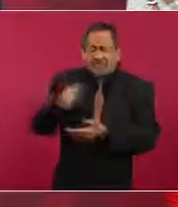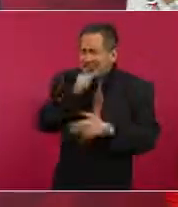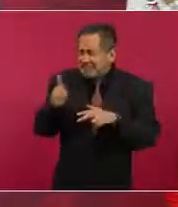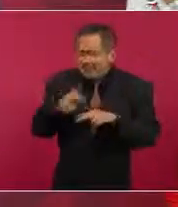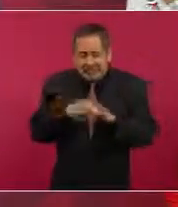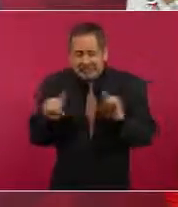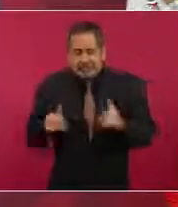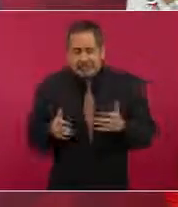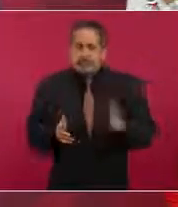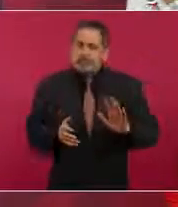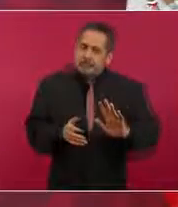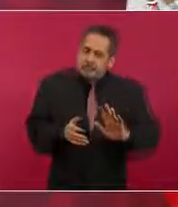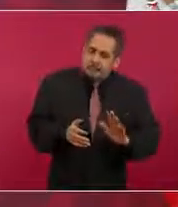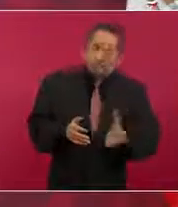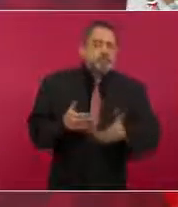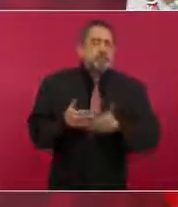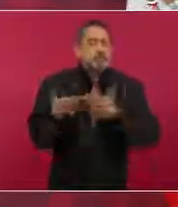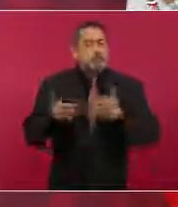Ahora